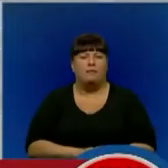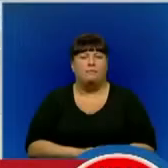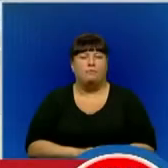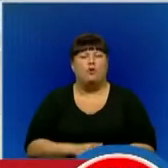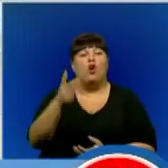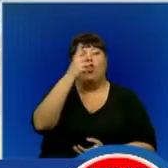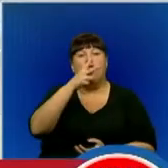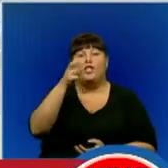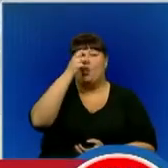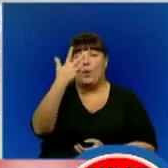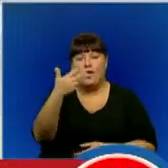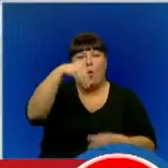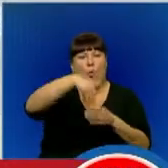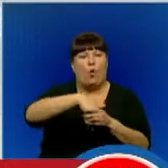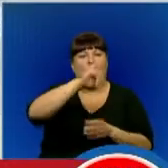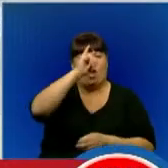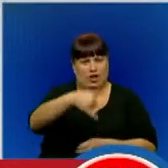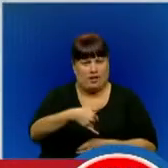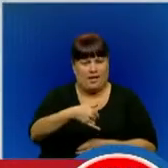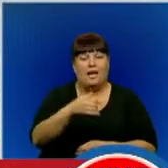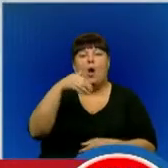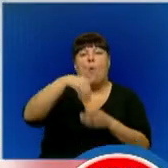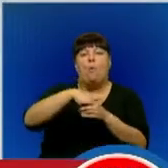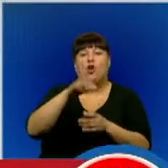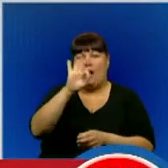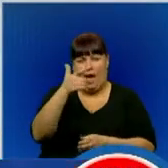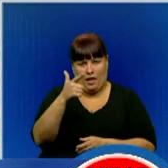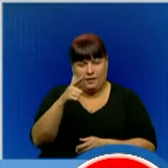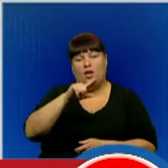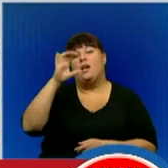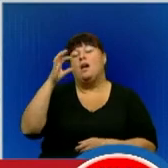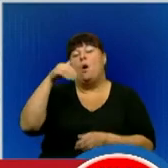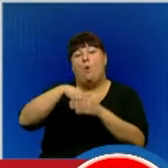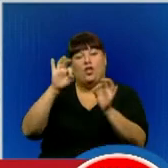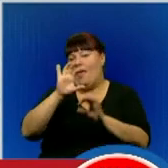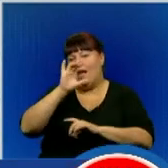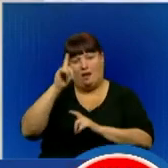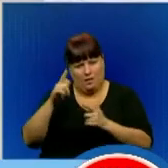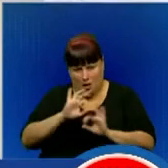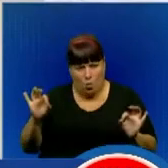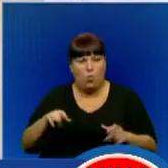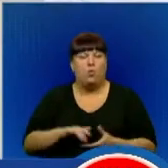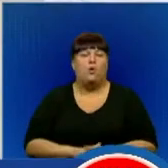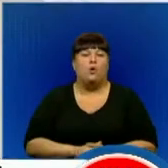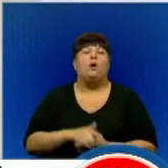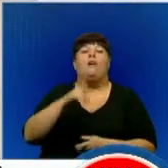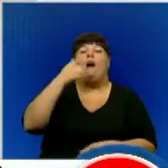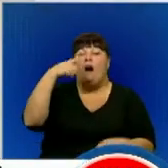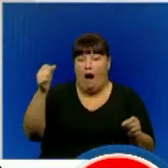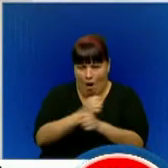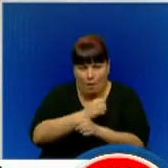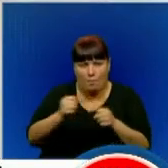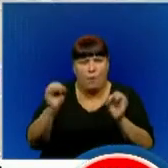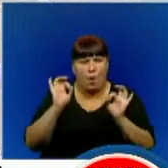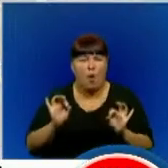223 afirmativos 0 negativos pero atención resulta afirmativo